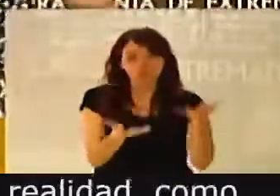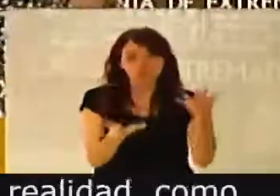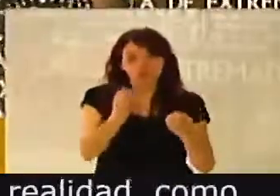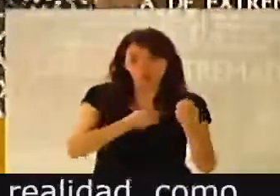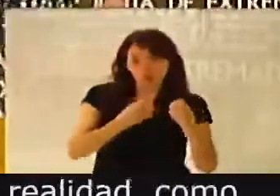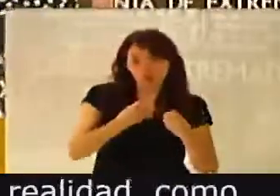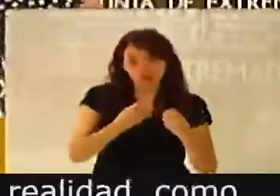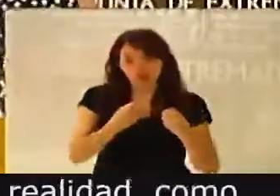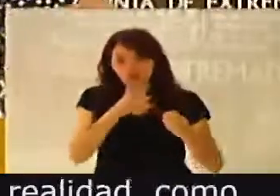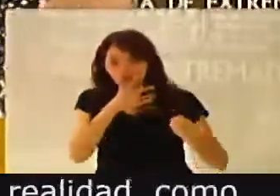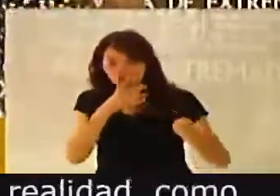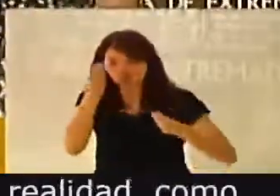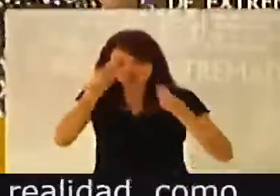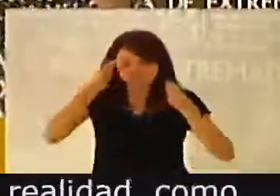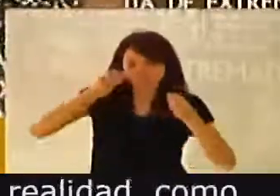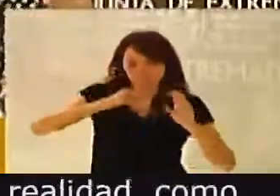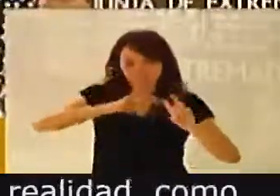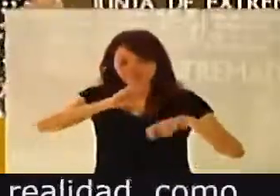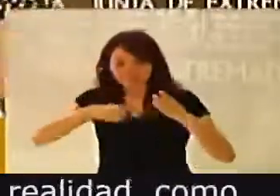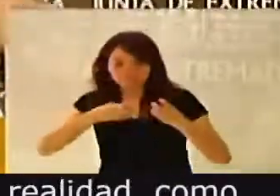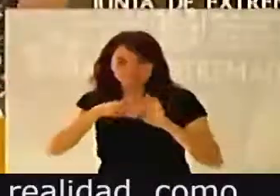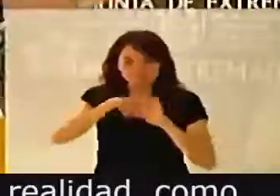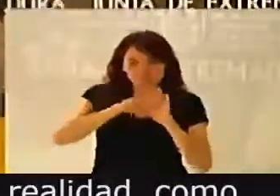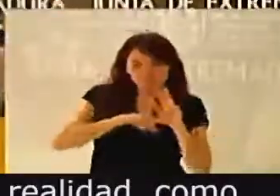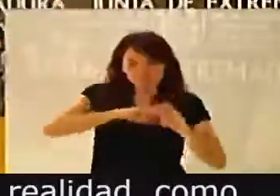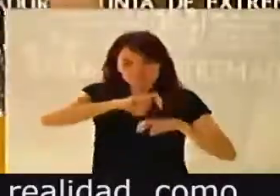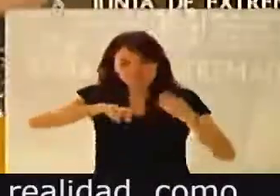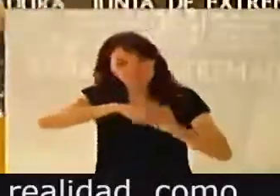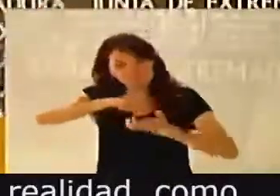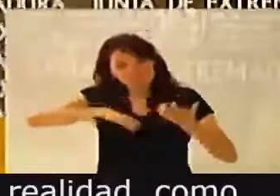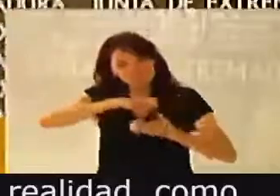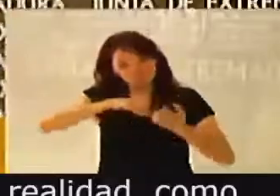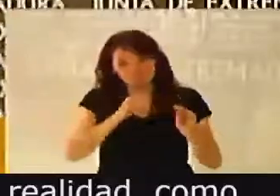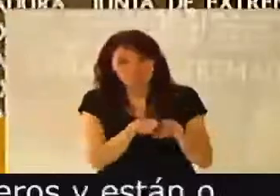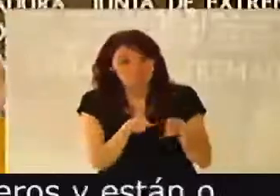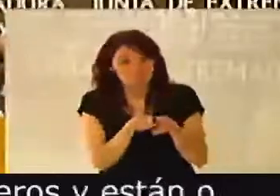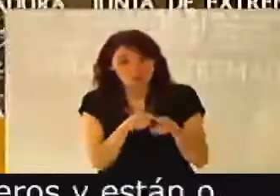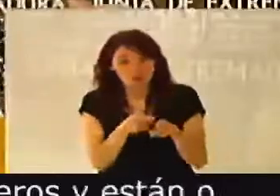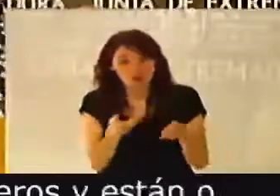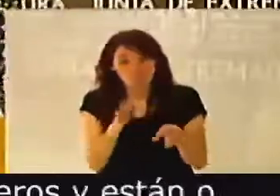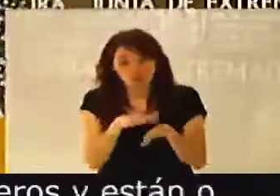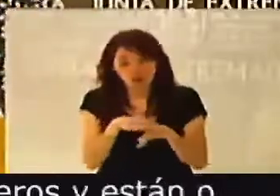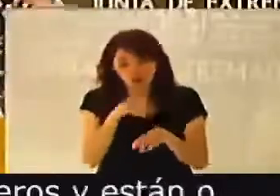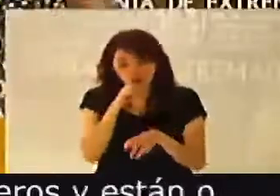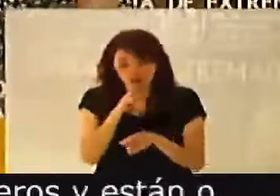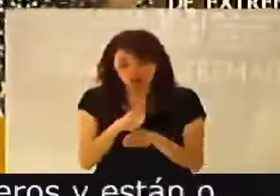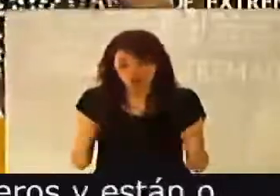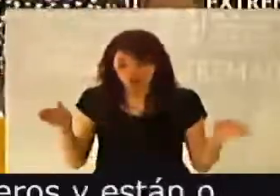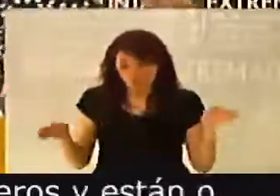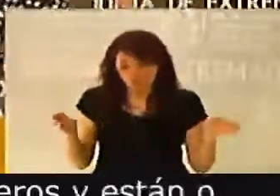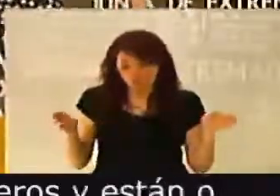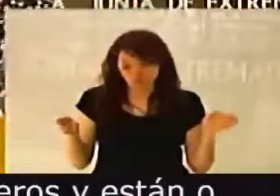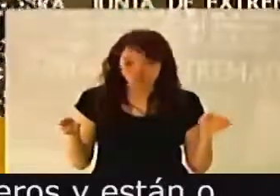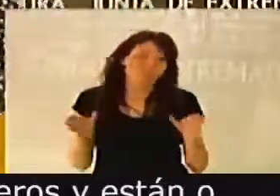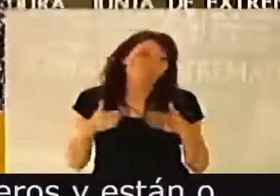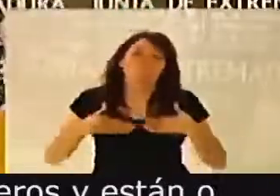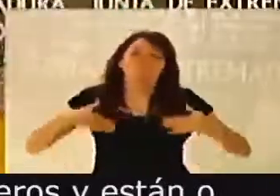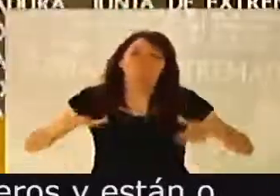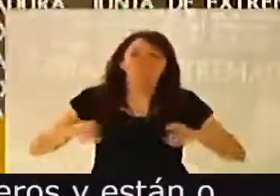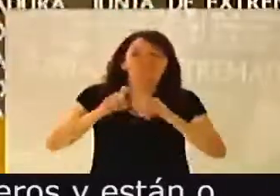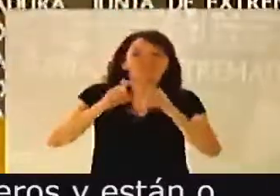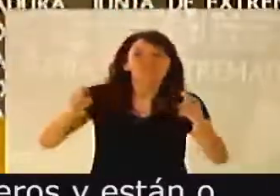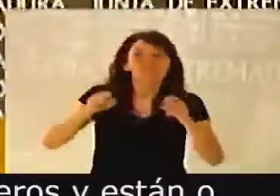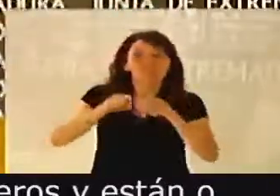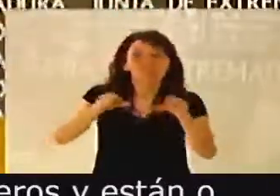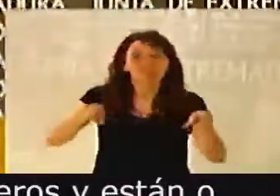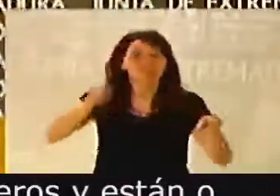están o reinventándose o tomando medidas o reprogramando lo que tenían programado para este año 20. Cualquier empresa del sector del turismo no